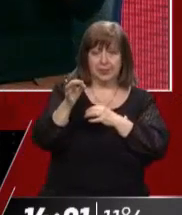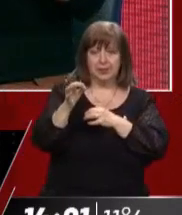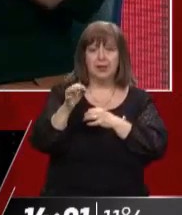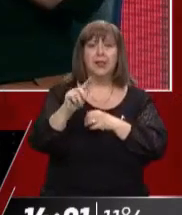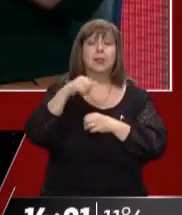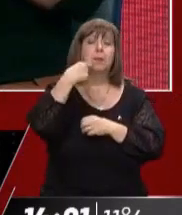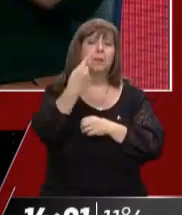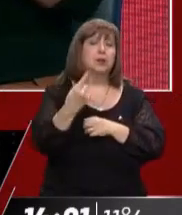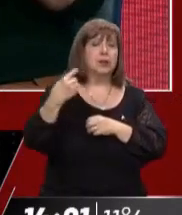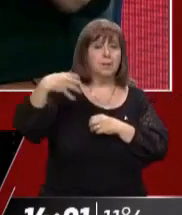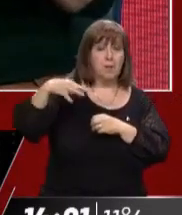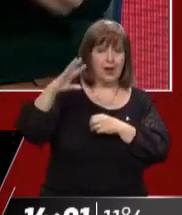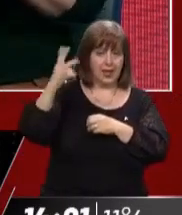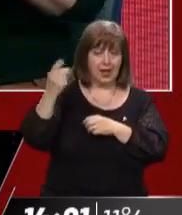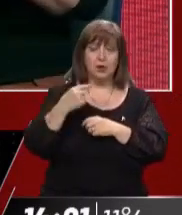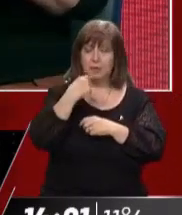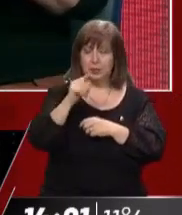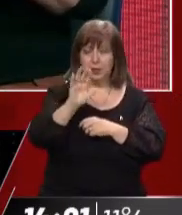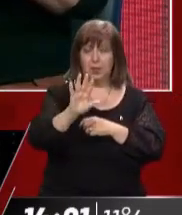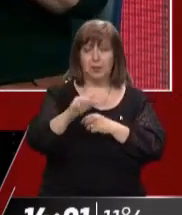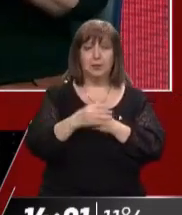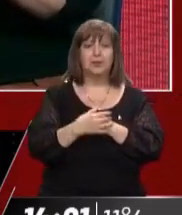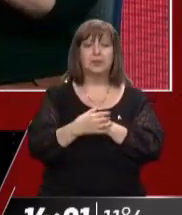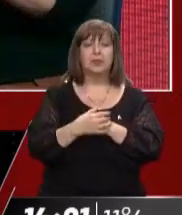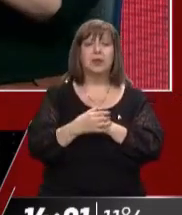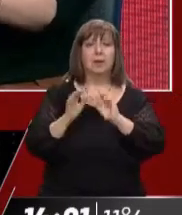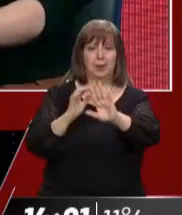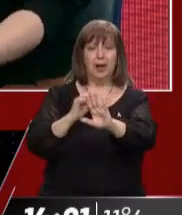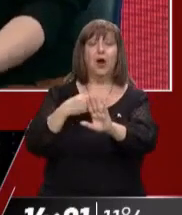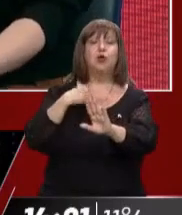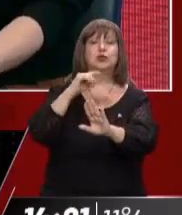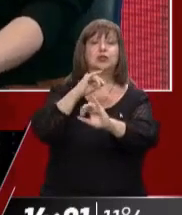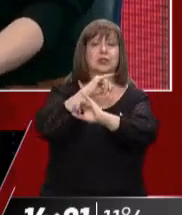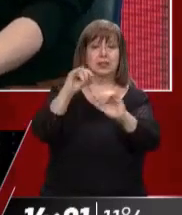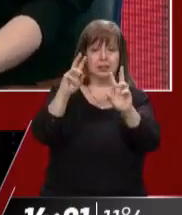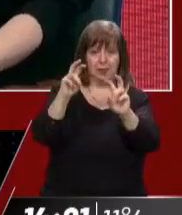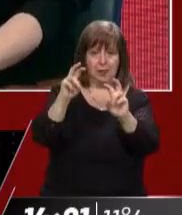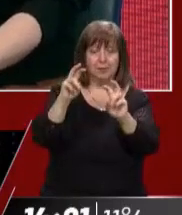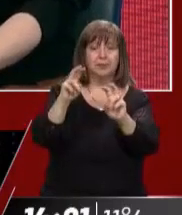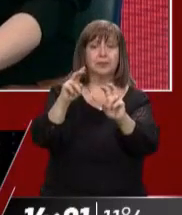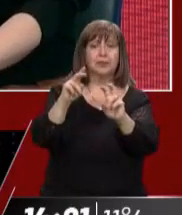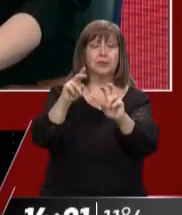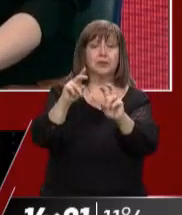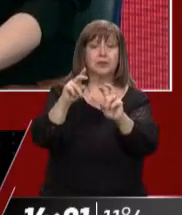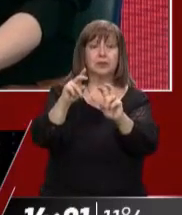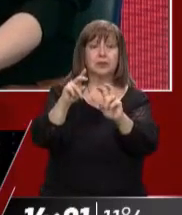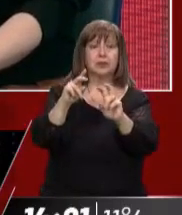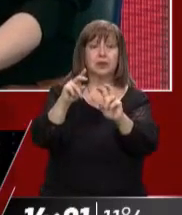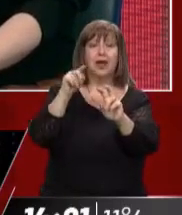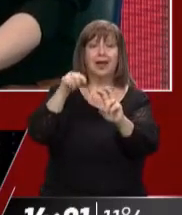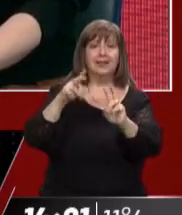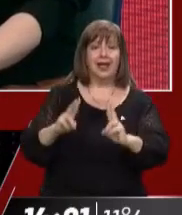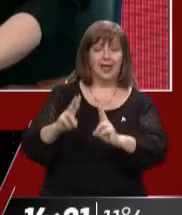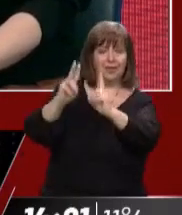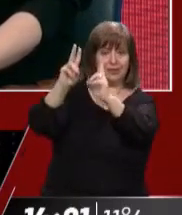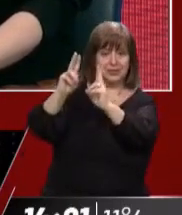darle un cierre a la cuestión meteorológica ahora Sobrante para vos al final le decía este